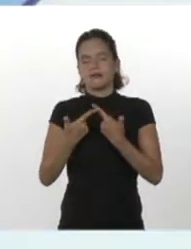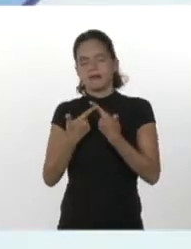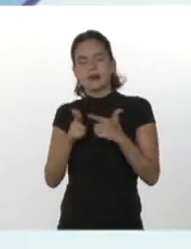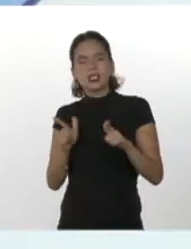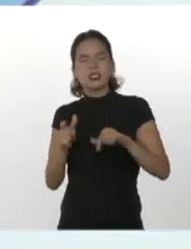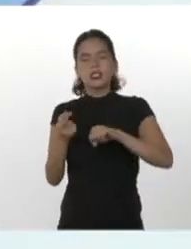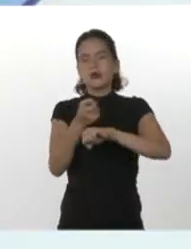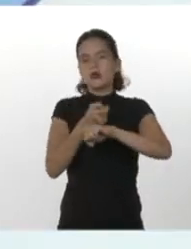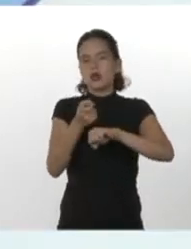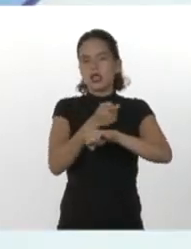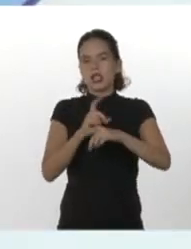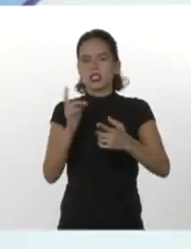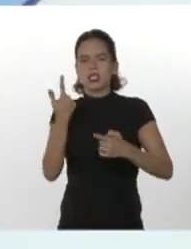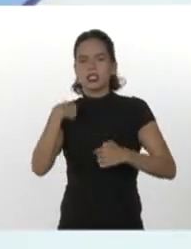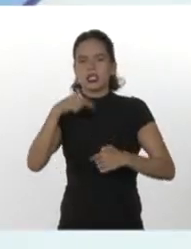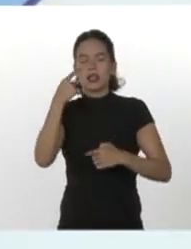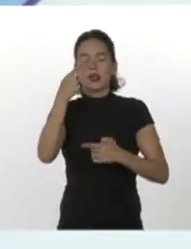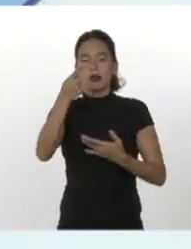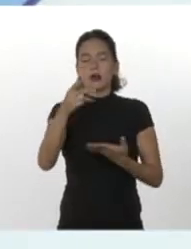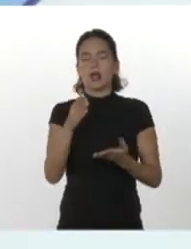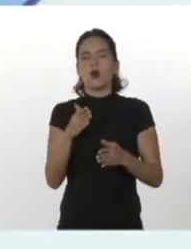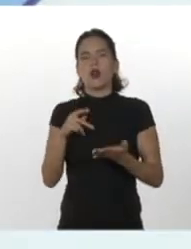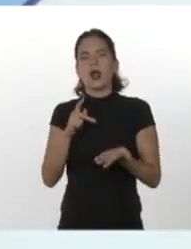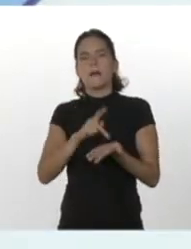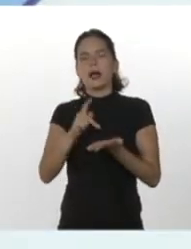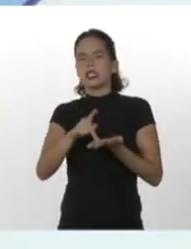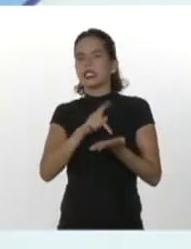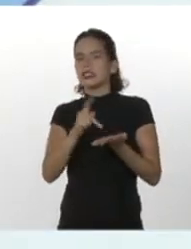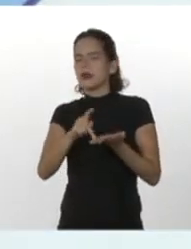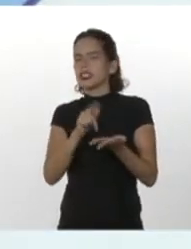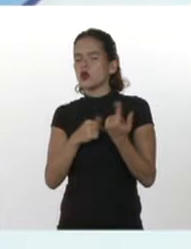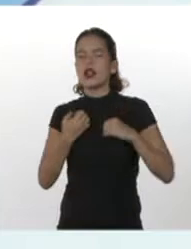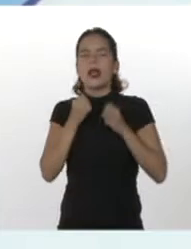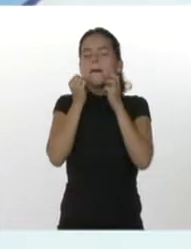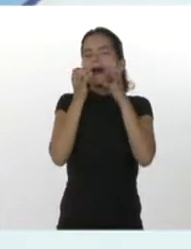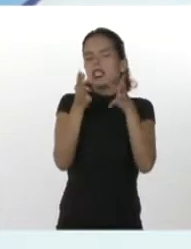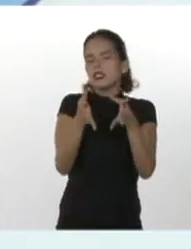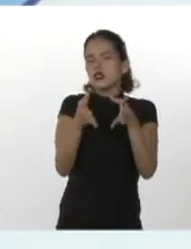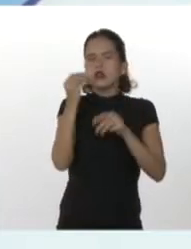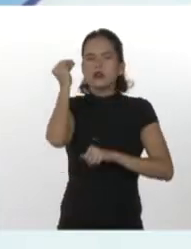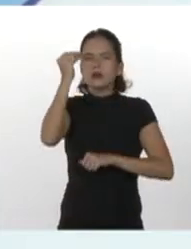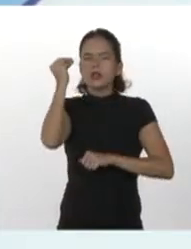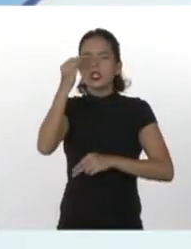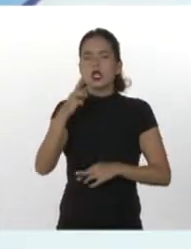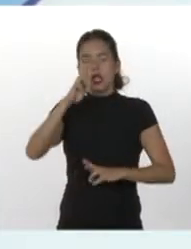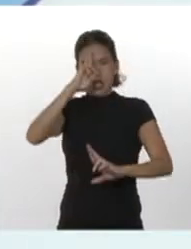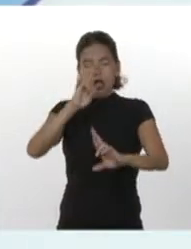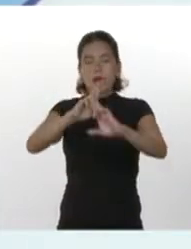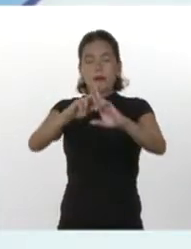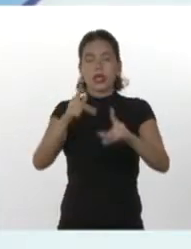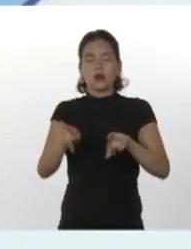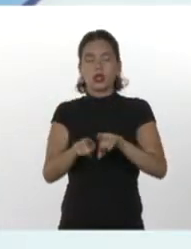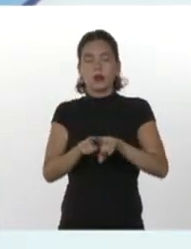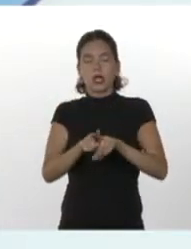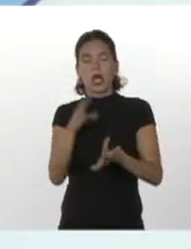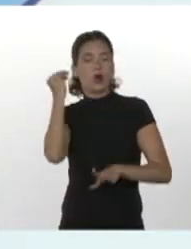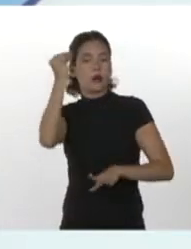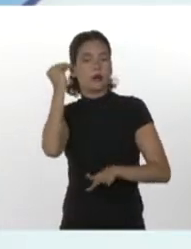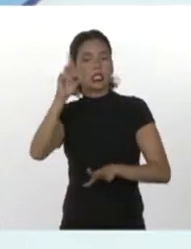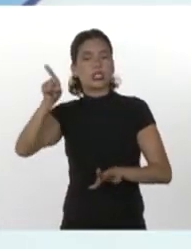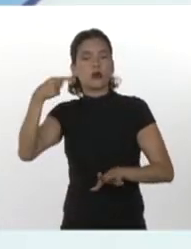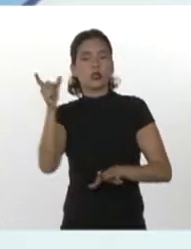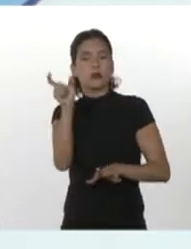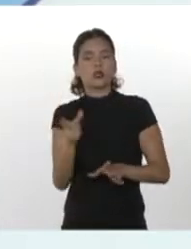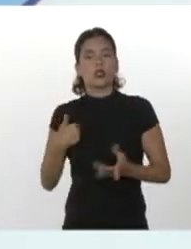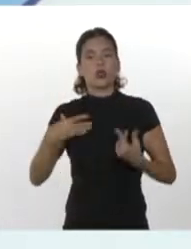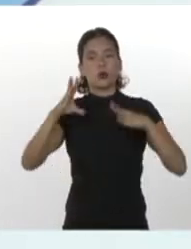La democracia tiene que ver con la participación, la expresión de la opinión y el respeto también a la opinión ajena. Y cuando hablamos de